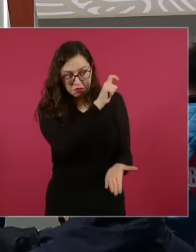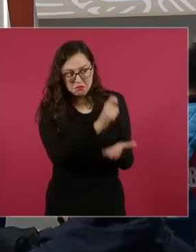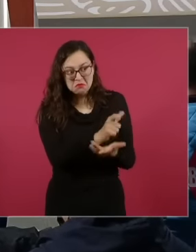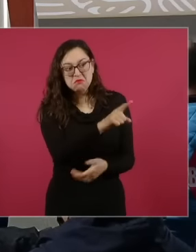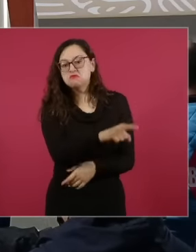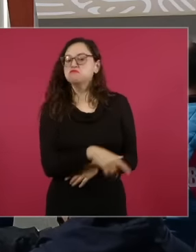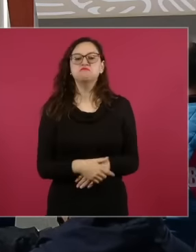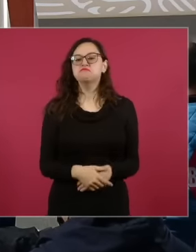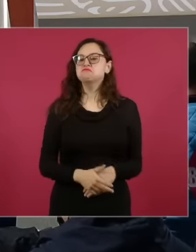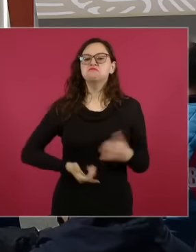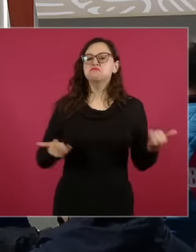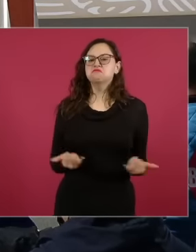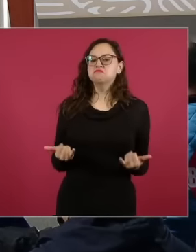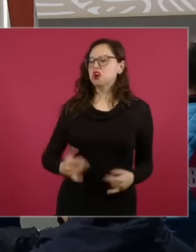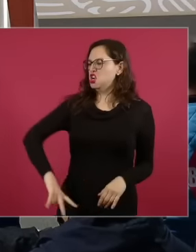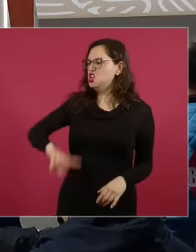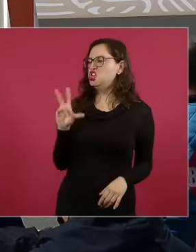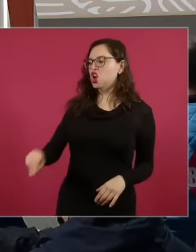dije,